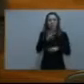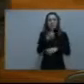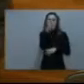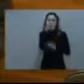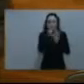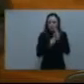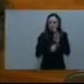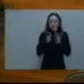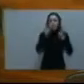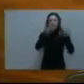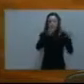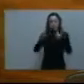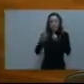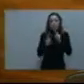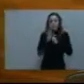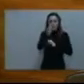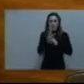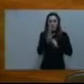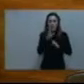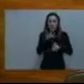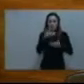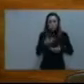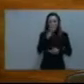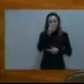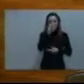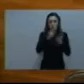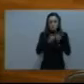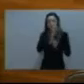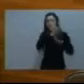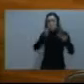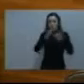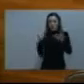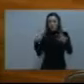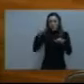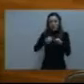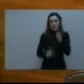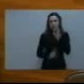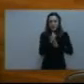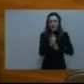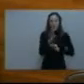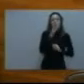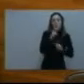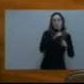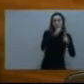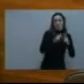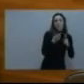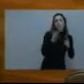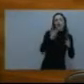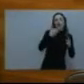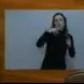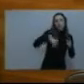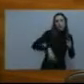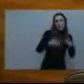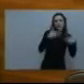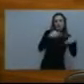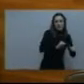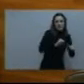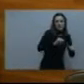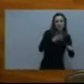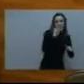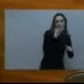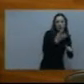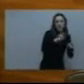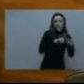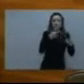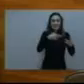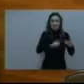en educación secundaria que se desarrollan ya desde el año 2008. Por un lado, Ni ogros ni princesas, dirigido a alumnos, profesores y familias,